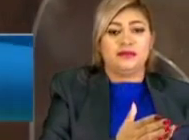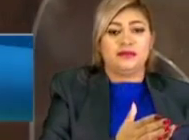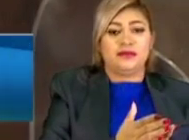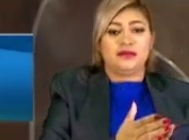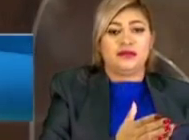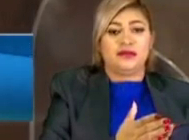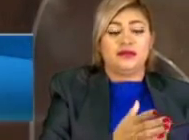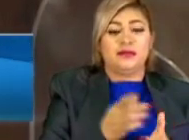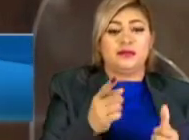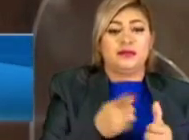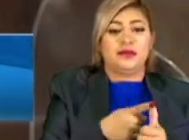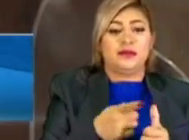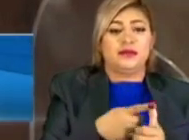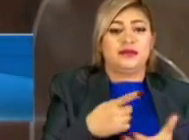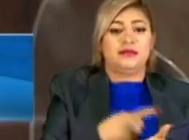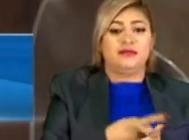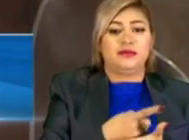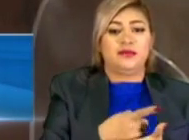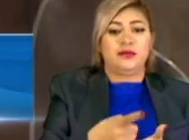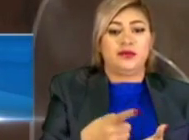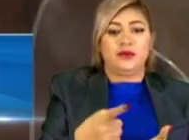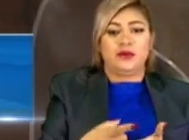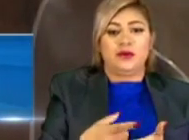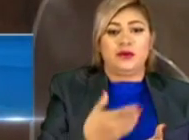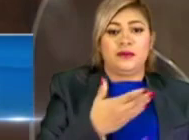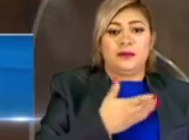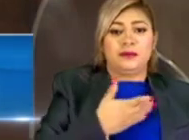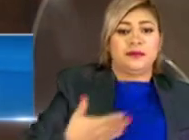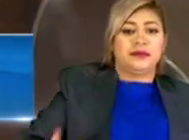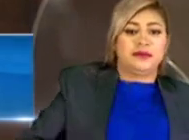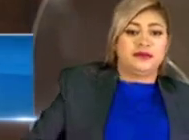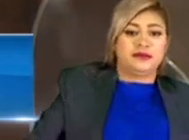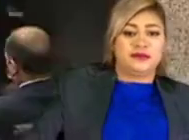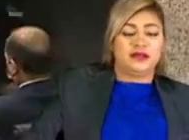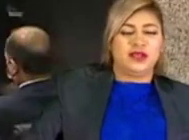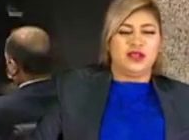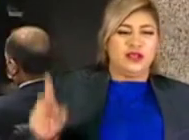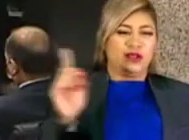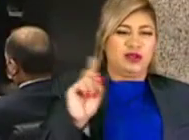el primer debate presidencial agropecuario realizado en Volcán.